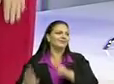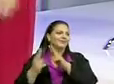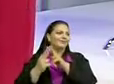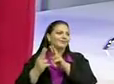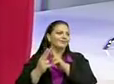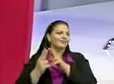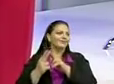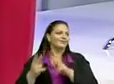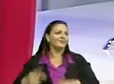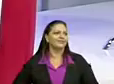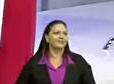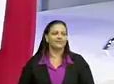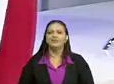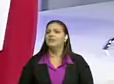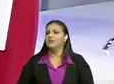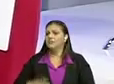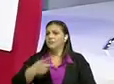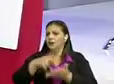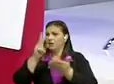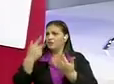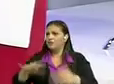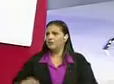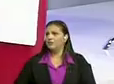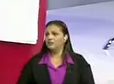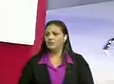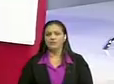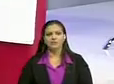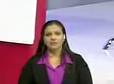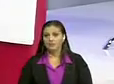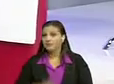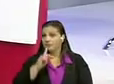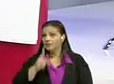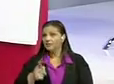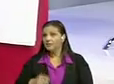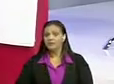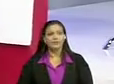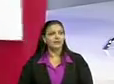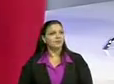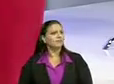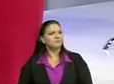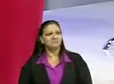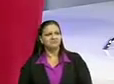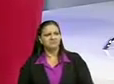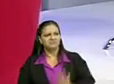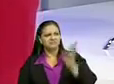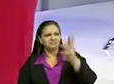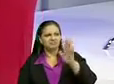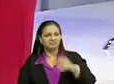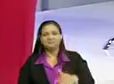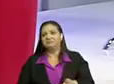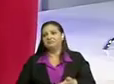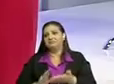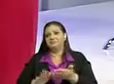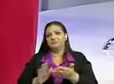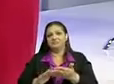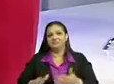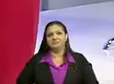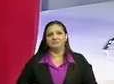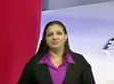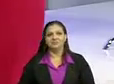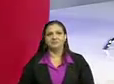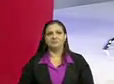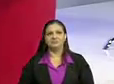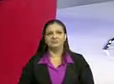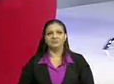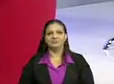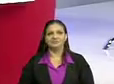dicho eso. No, ya los pagó. Ya los pagó Miller. Claro. No, nada. ¿No ha pagado? No. Bueno, yo retiro lo dicho. Y José Luis me paga lo que